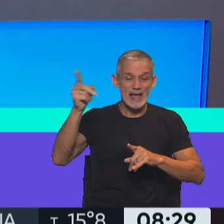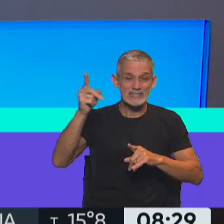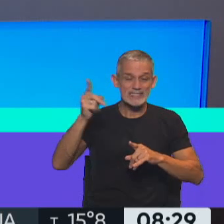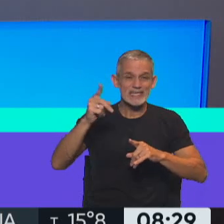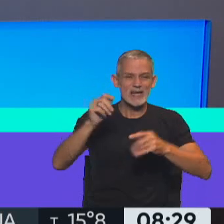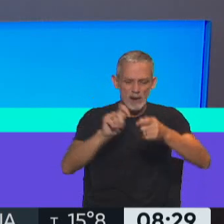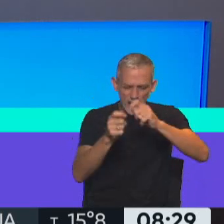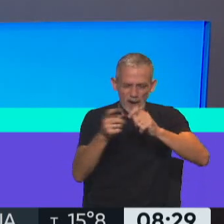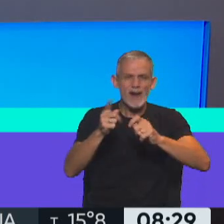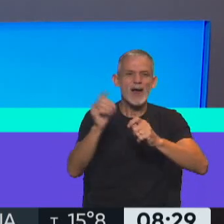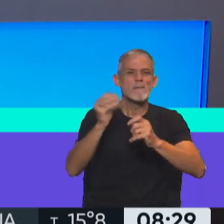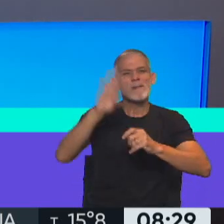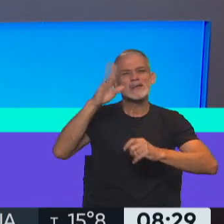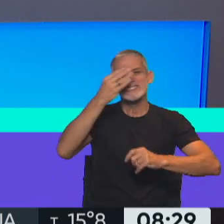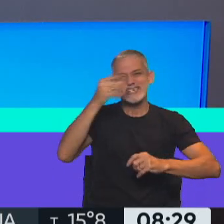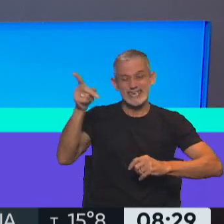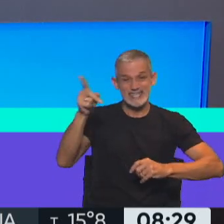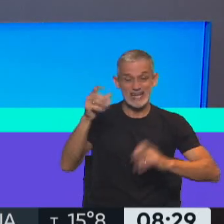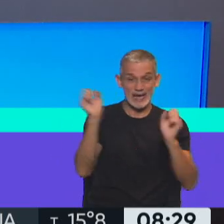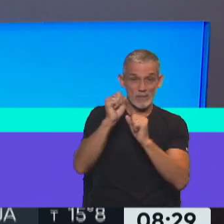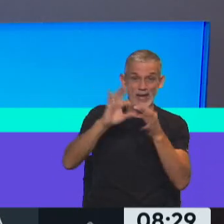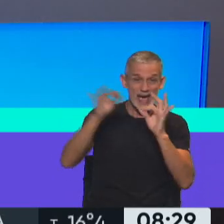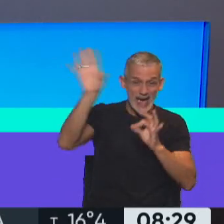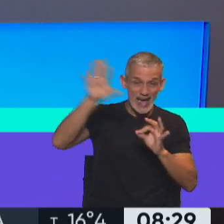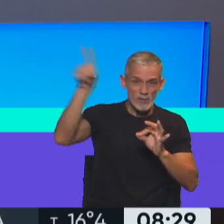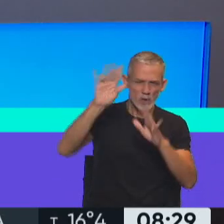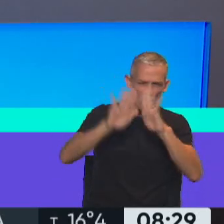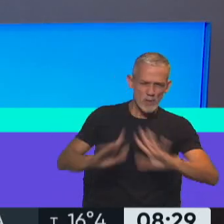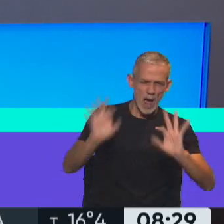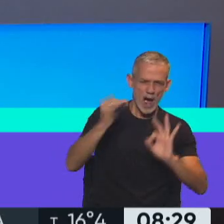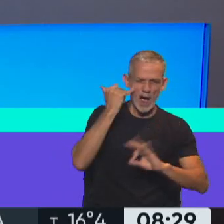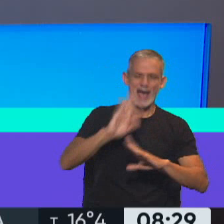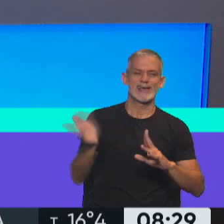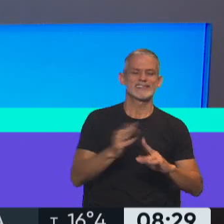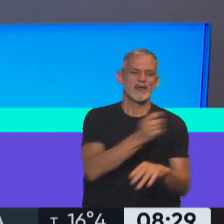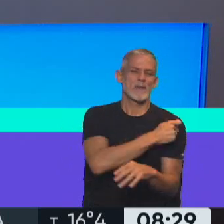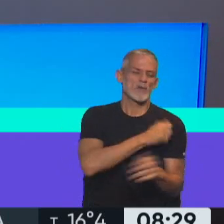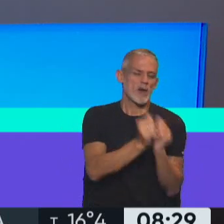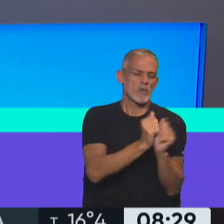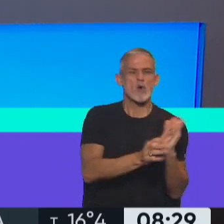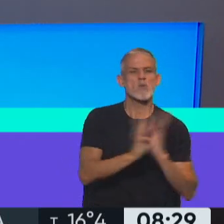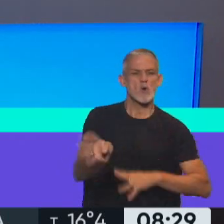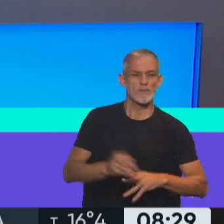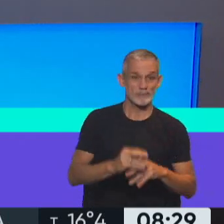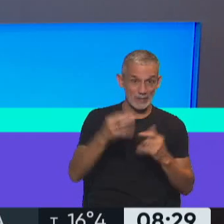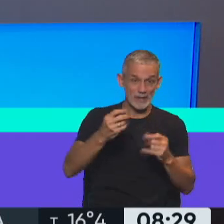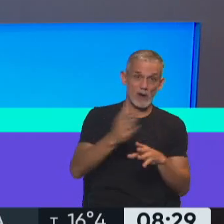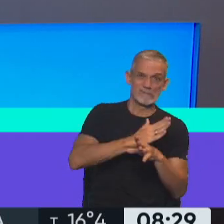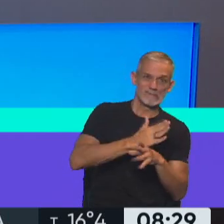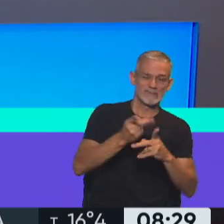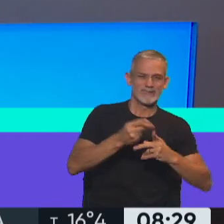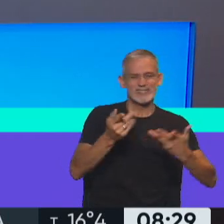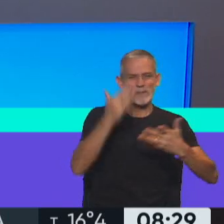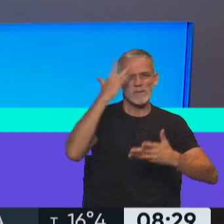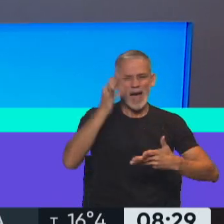cepa que fue predominante en el invierno europeo y norteamericano. Exactamente. ¿Y sería conveniente adelantar entonces la vacunación prevista para fines